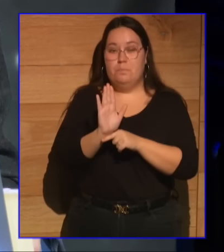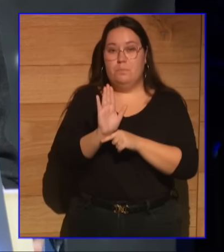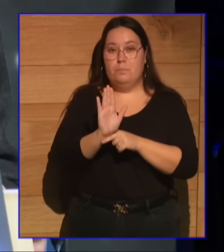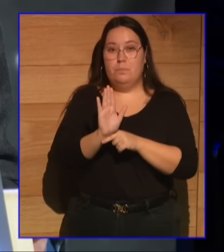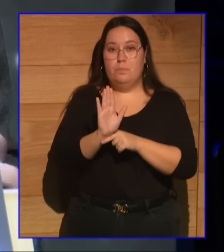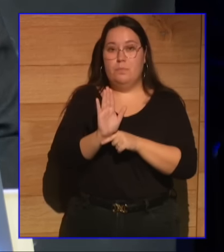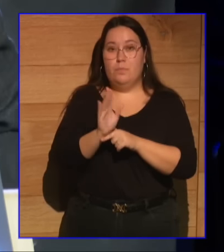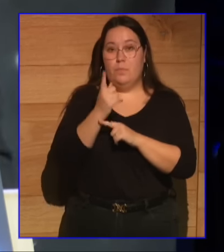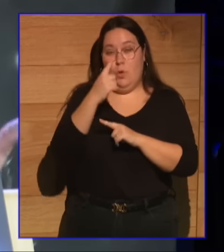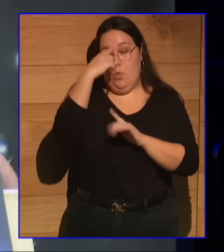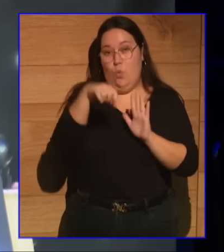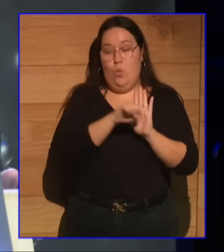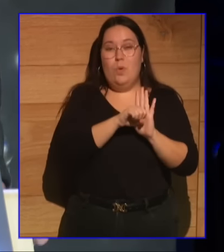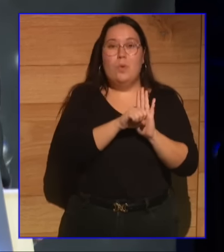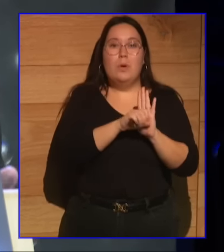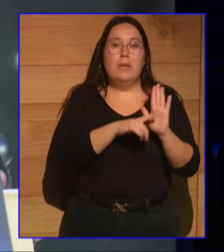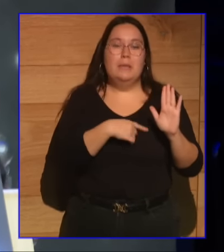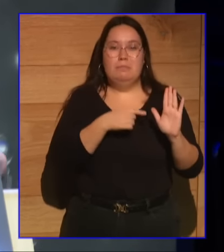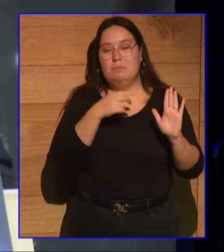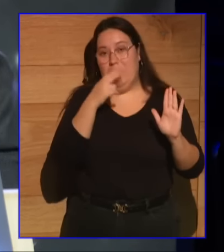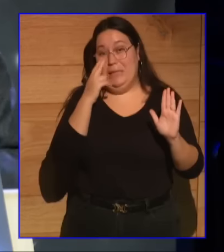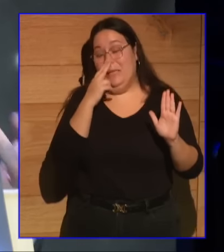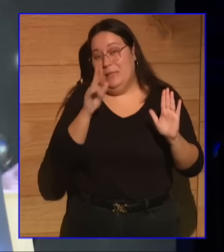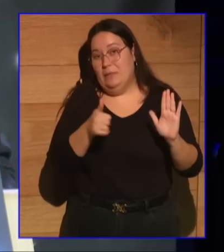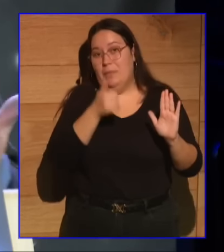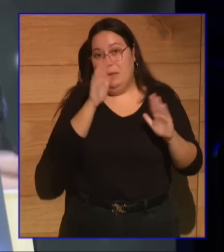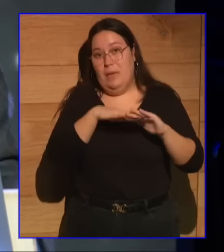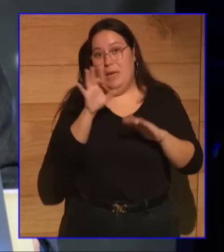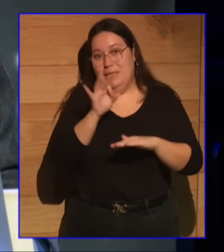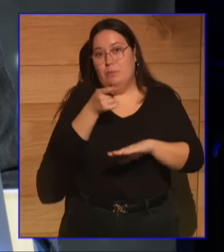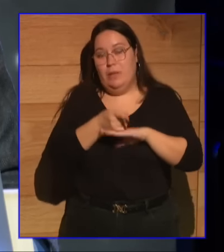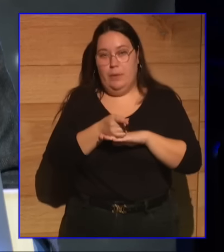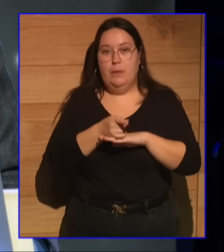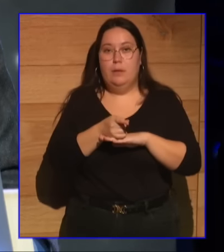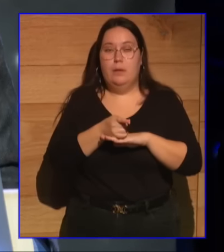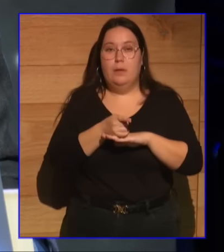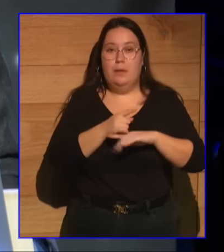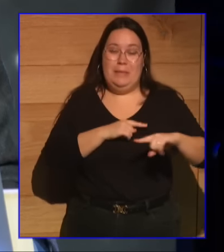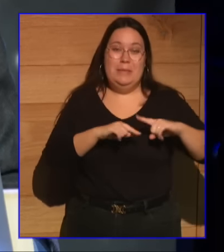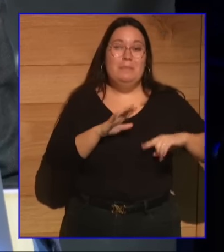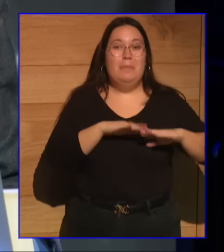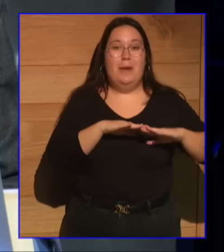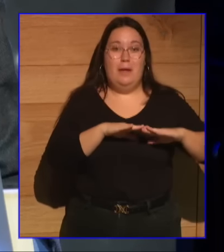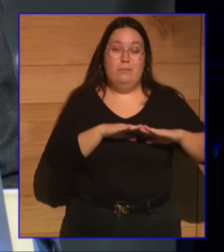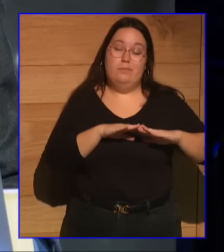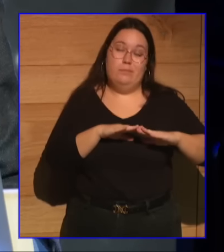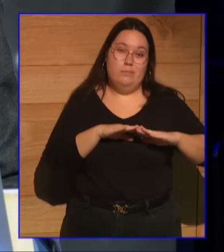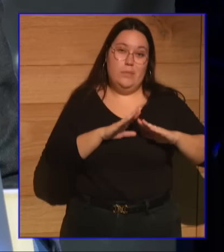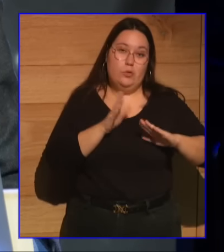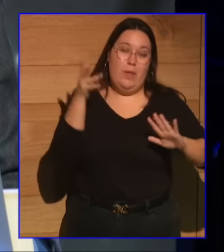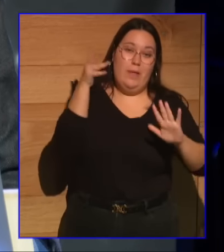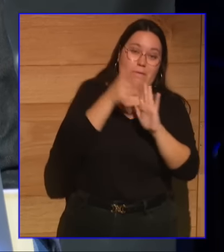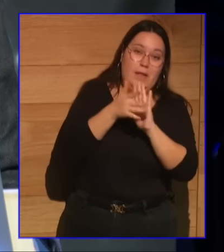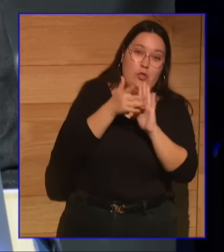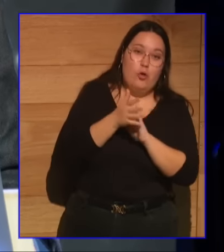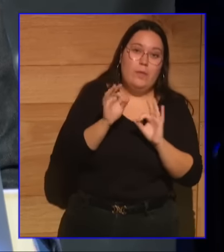un arquetipo que le resulta mucho más interesante a Spielberg en su definición de la integridad o en su definición